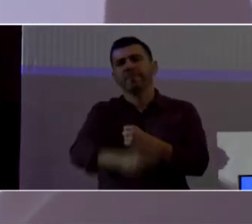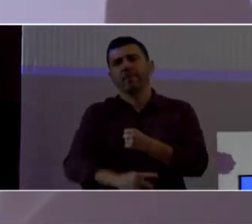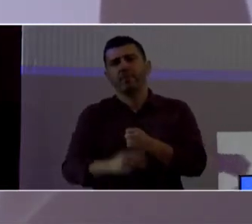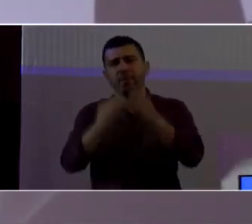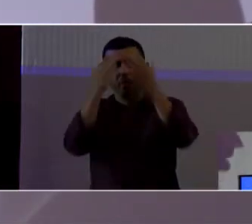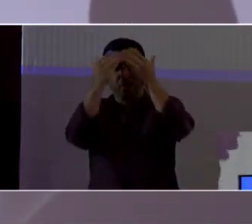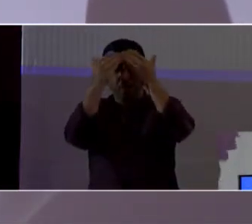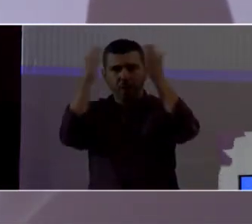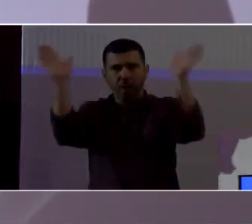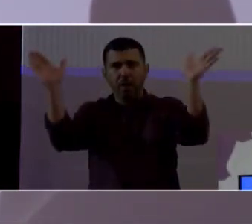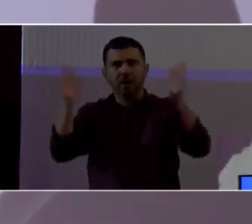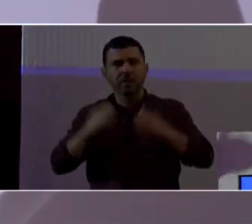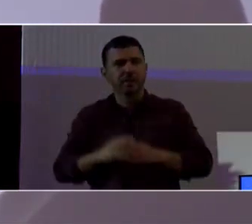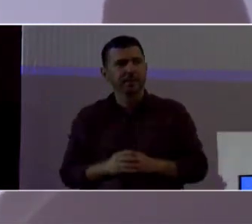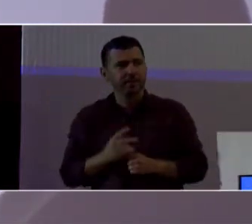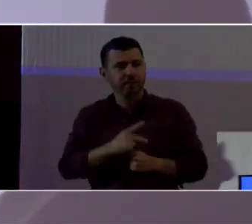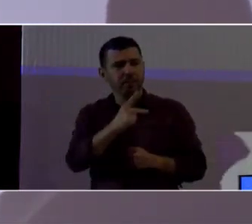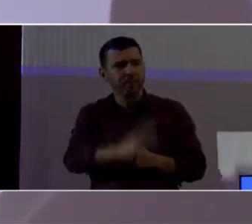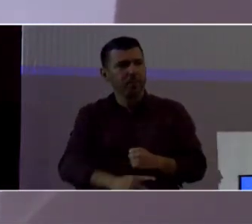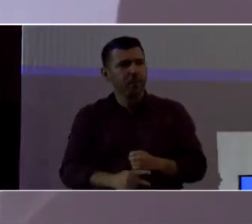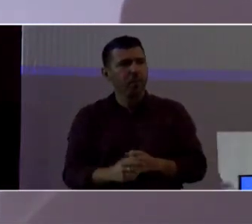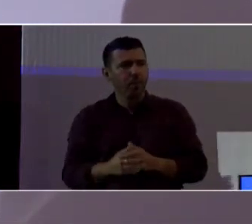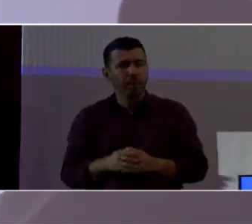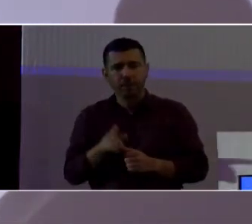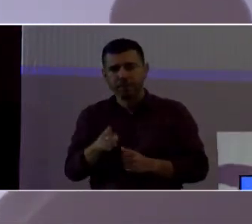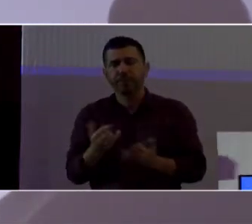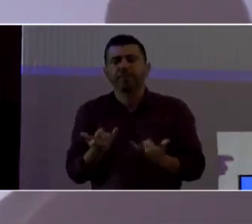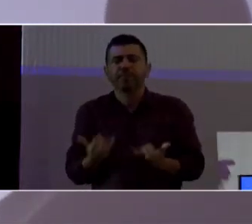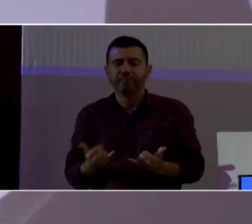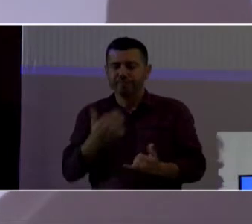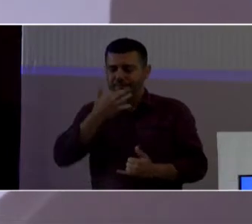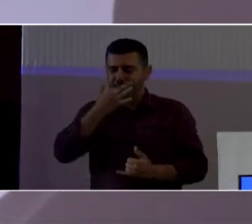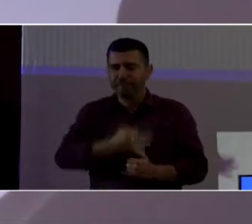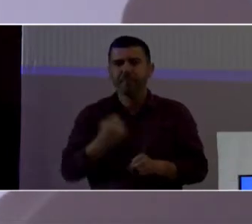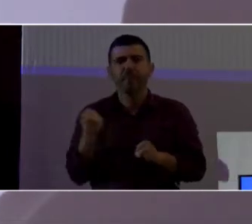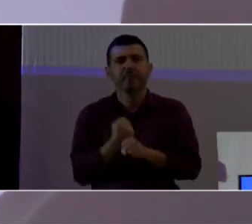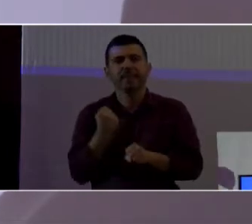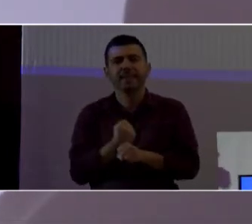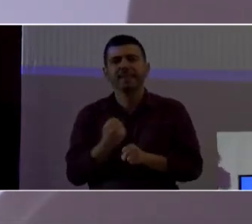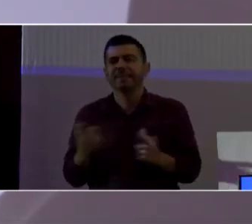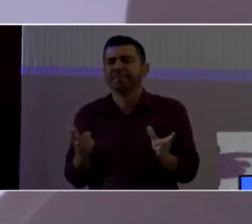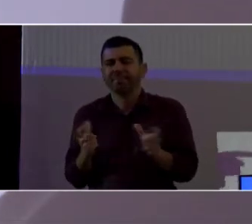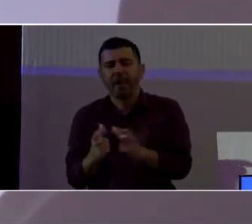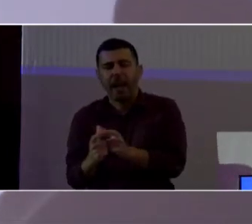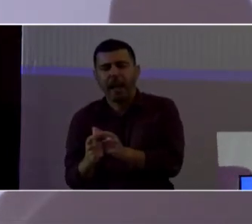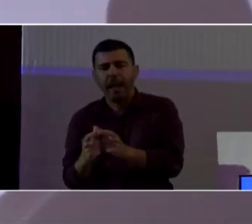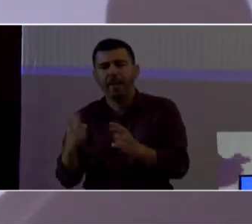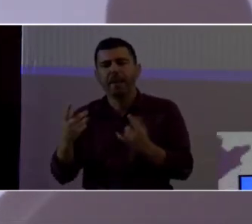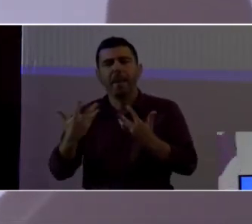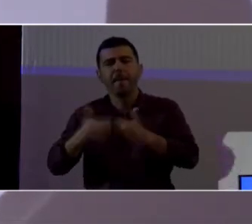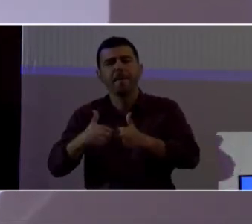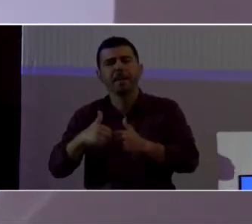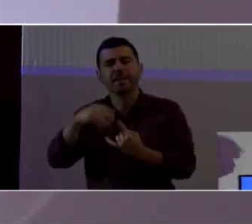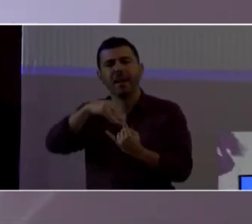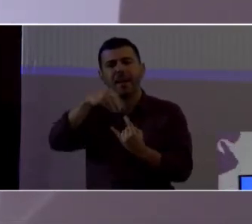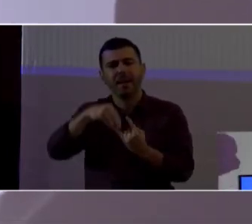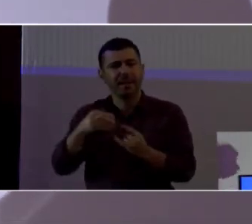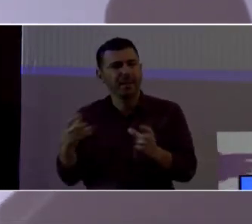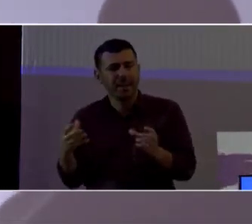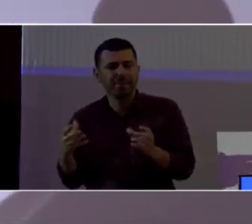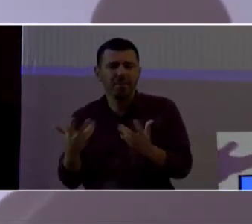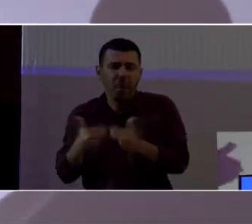cabeza y que ahora está reflejado en una microempresa que compró una imprenta y